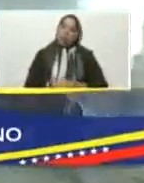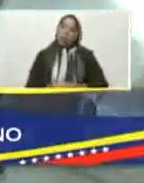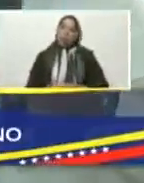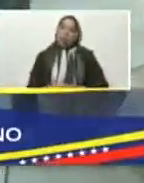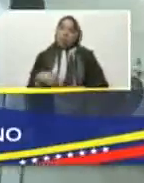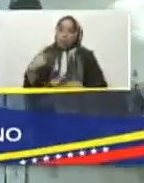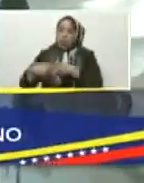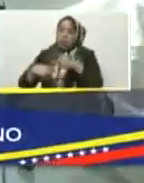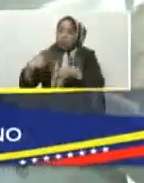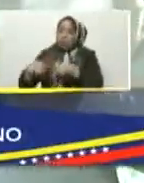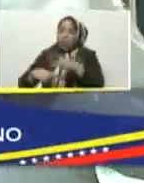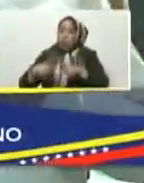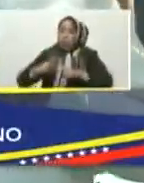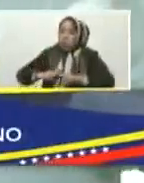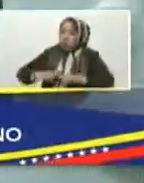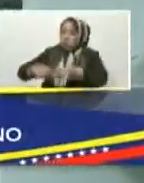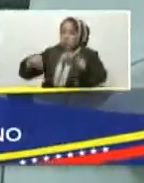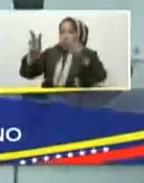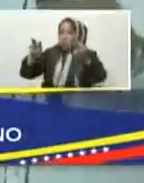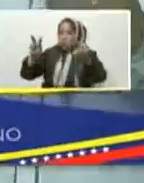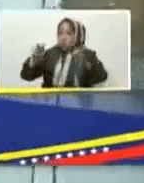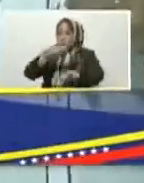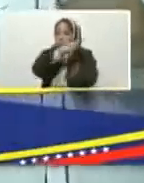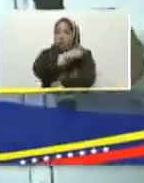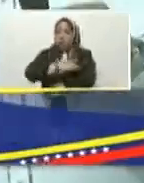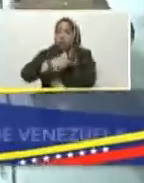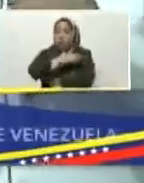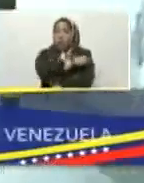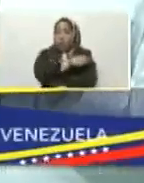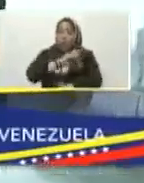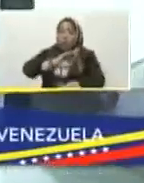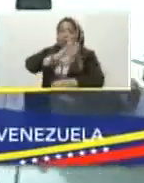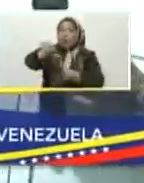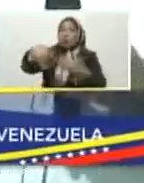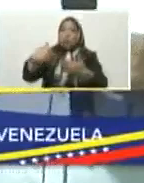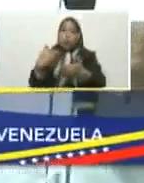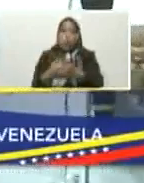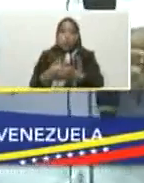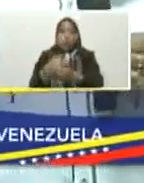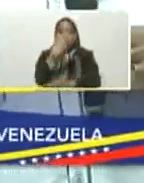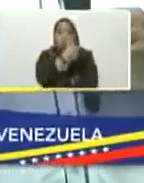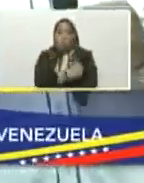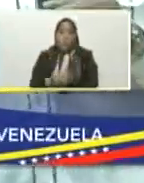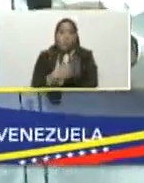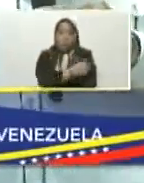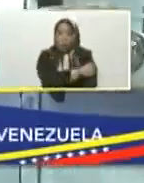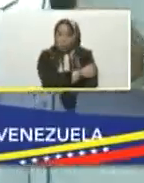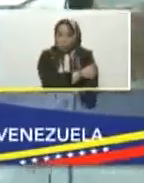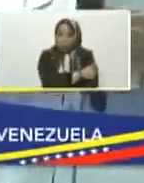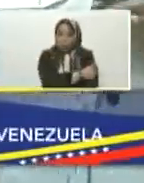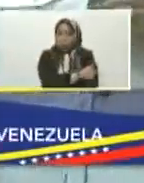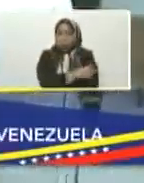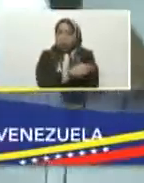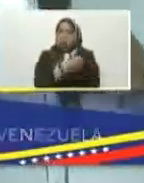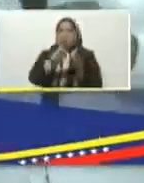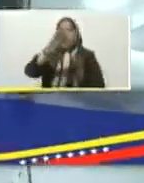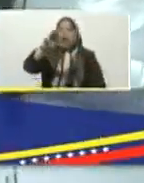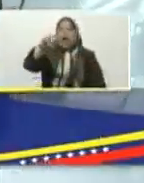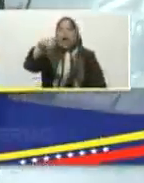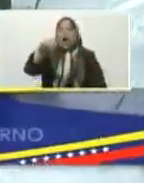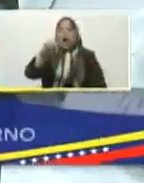del renacimiento y reparación total del hospital Miguel